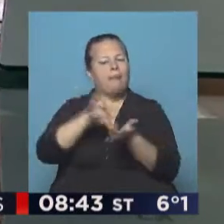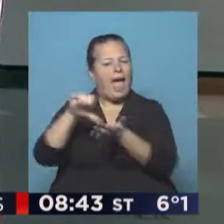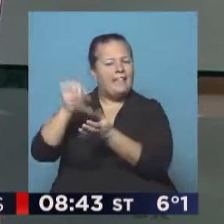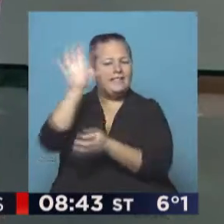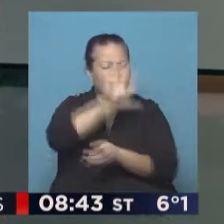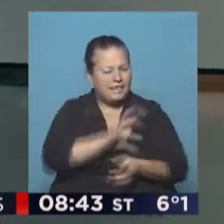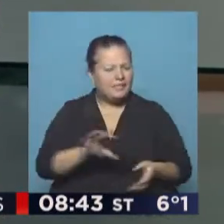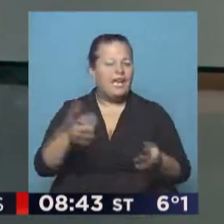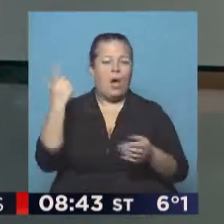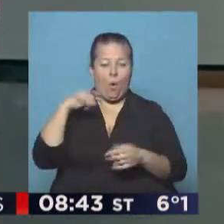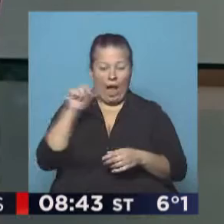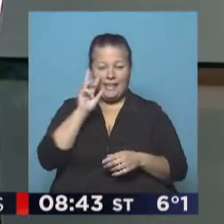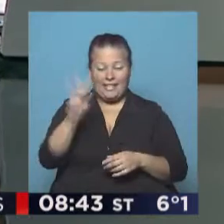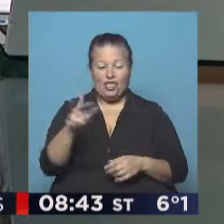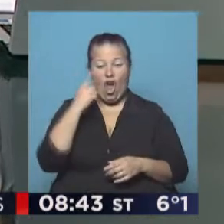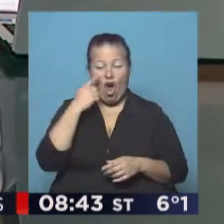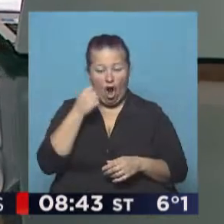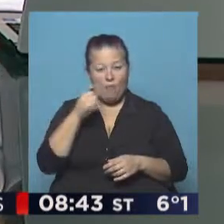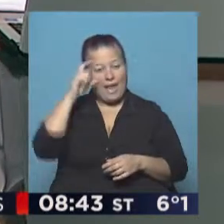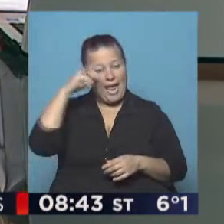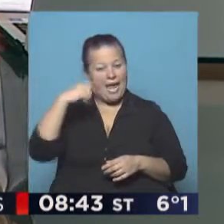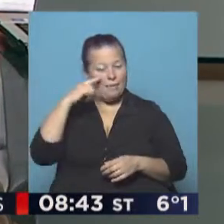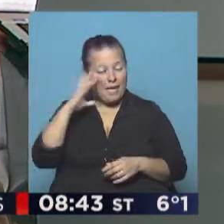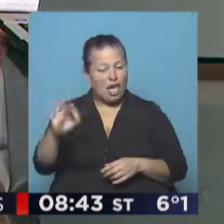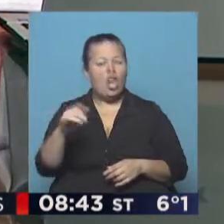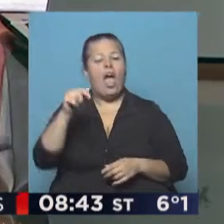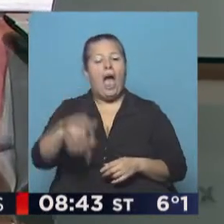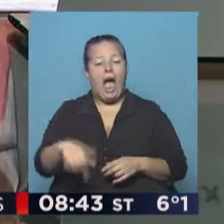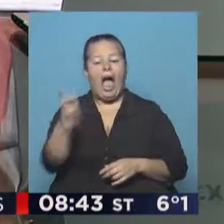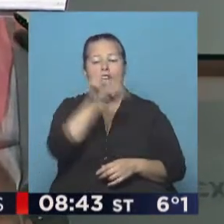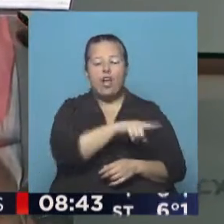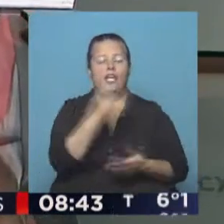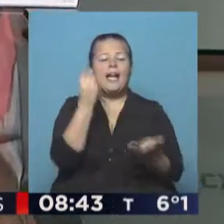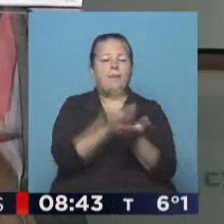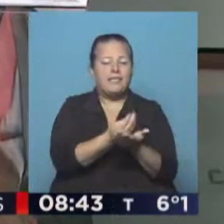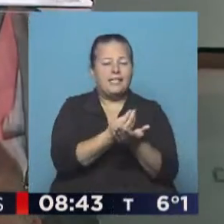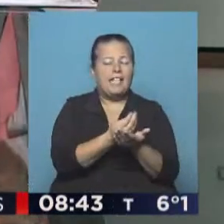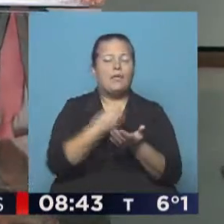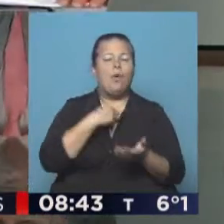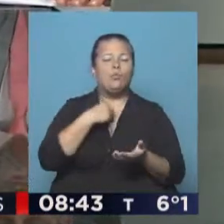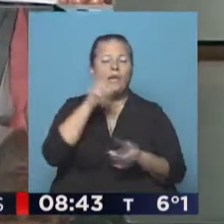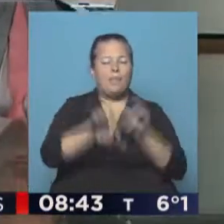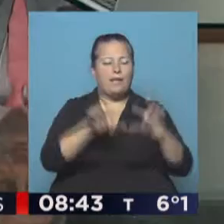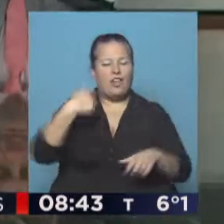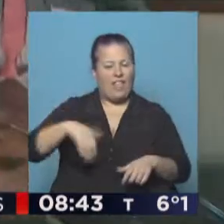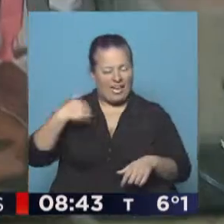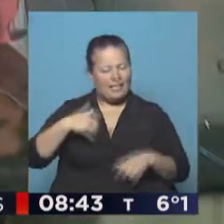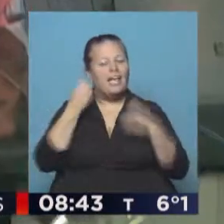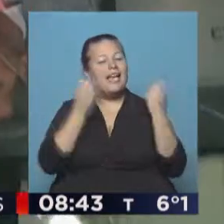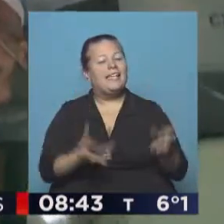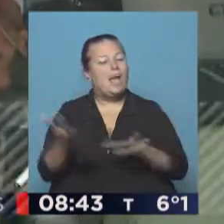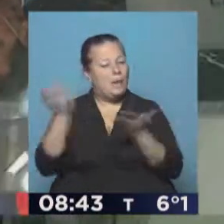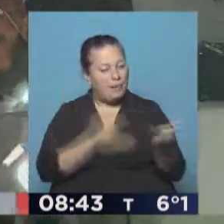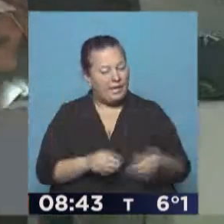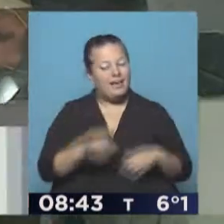distintos lugares. Hace un ratito lo veíamos a Emilio Modesto Guerrero y ahora Ernesto Orinoco, representante de Voluntad Popular en la Argentina. ¿Cómo va?